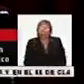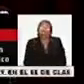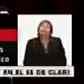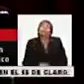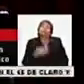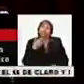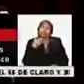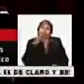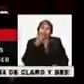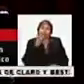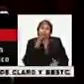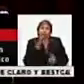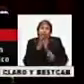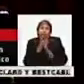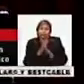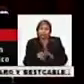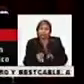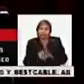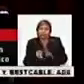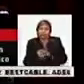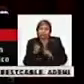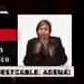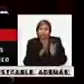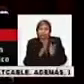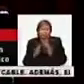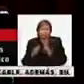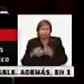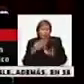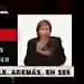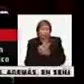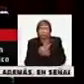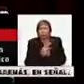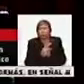fue además de un proceso que alteró